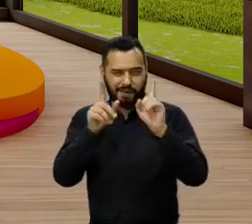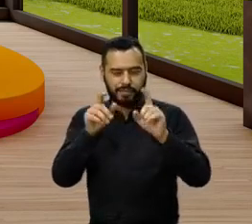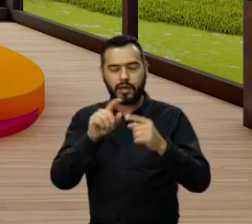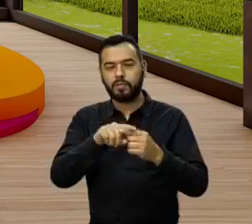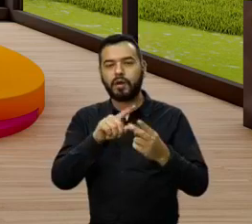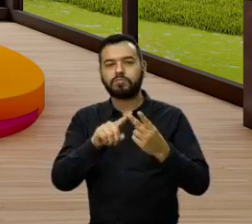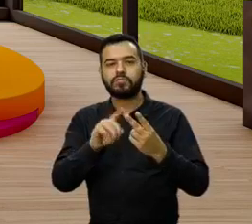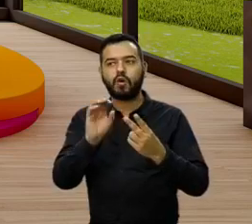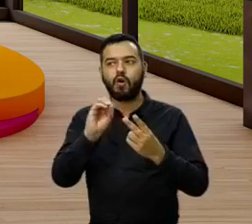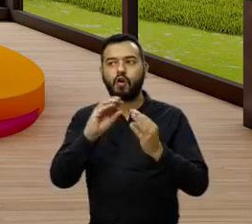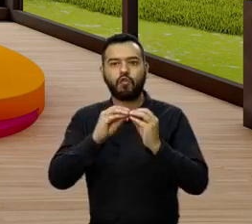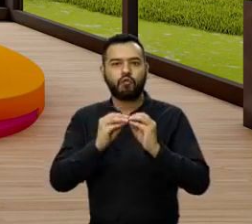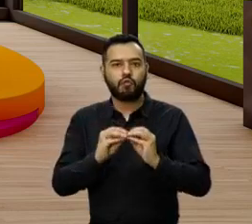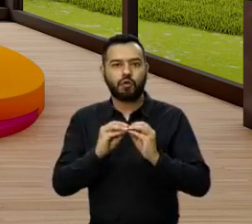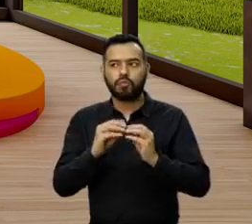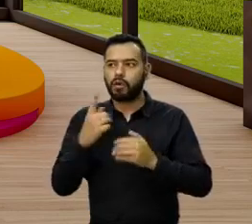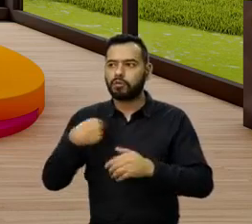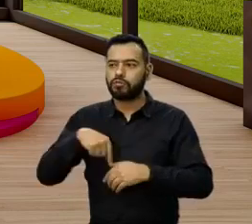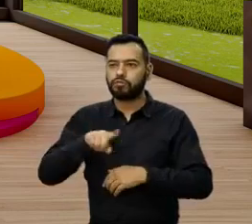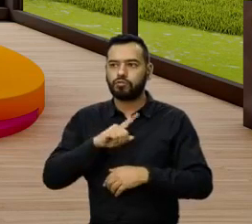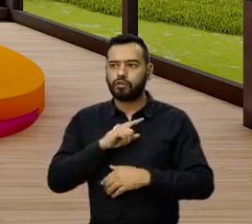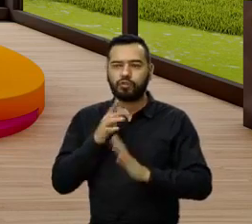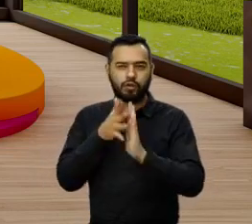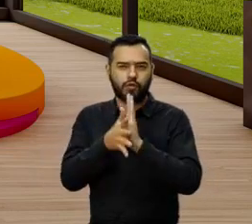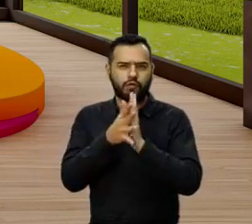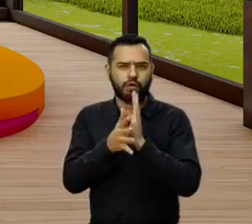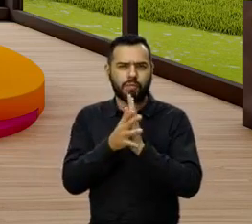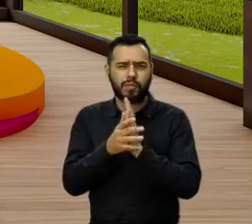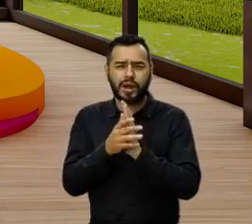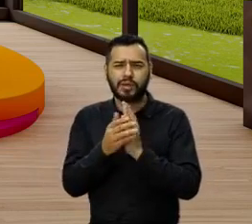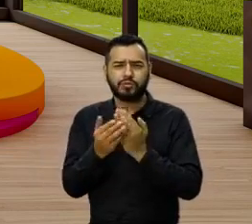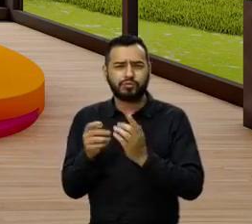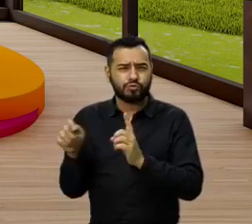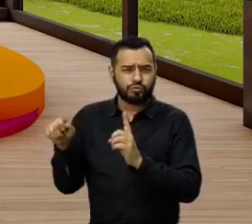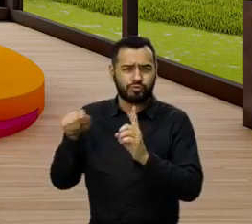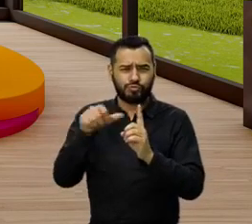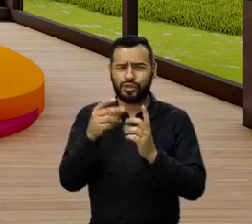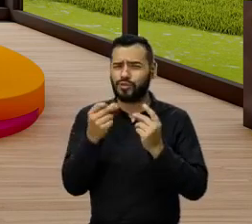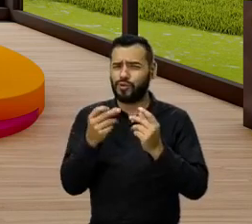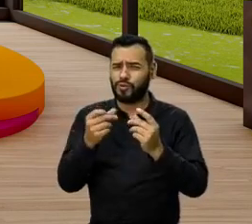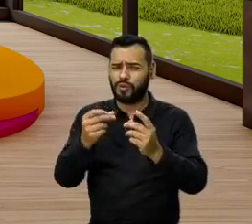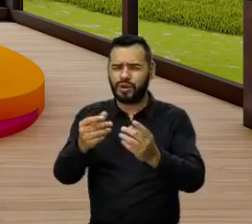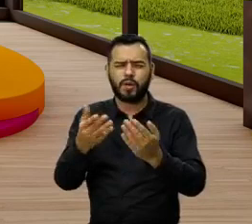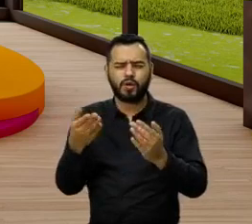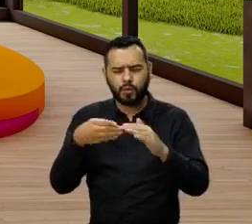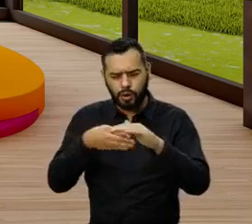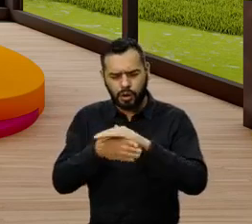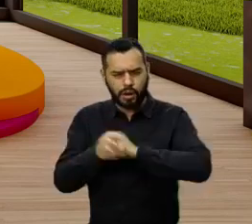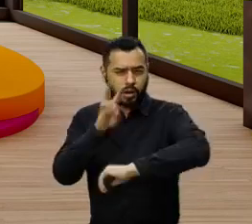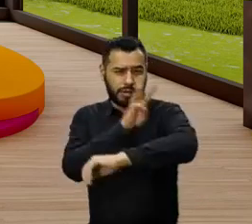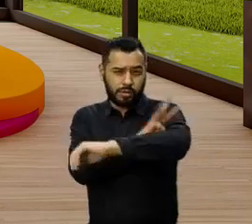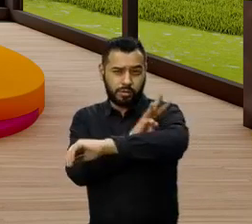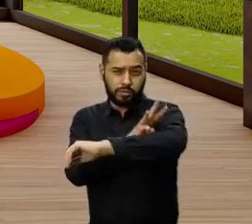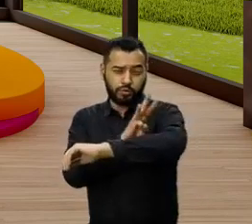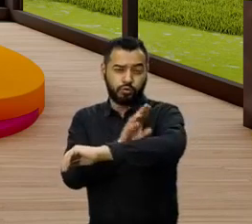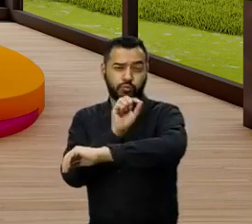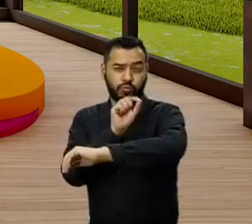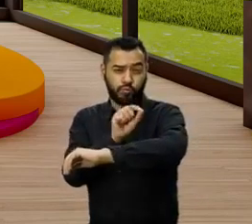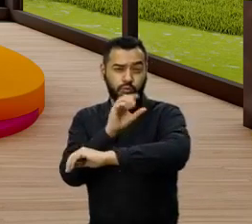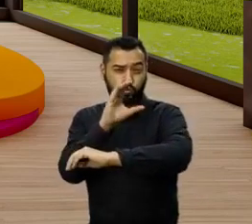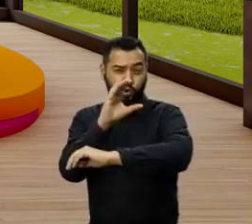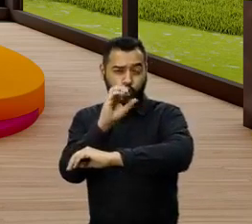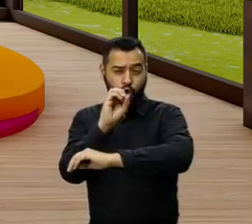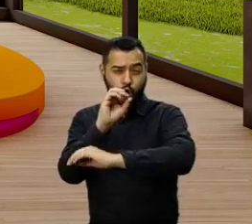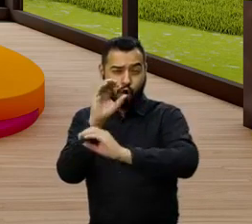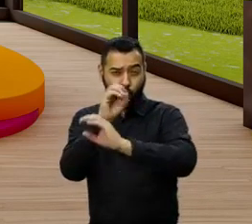de una forma que tenemos ahora de tramitar los subsidios que es muy rápida esta forma la podemos hacer ingresando la página web de compensar ustedes ingresan